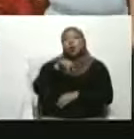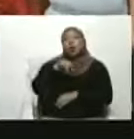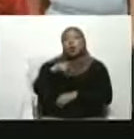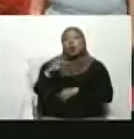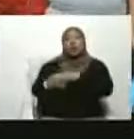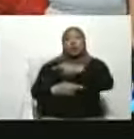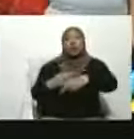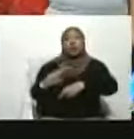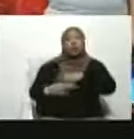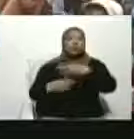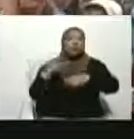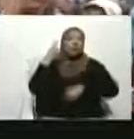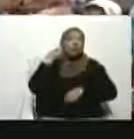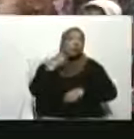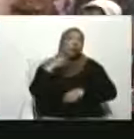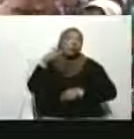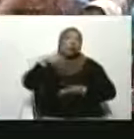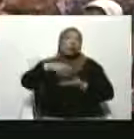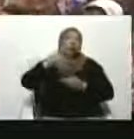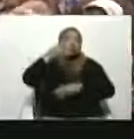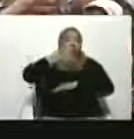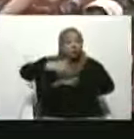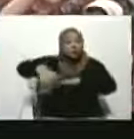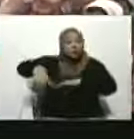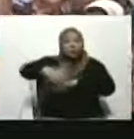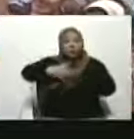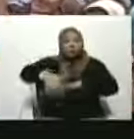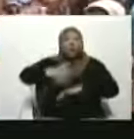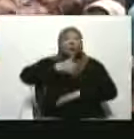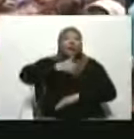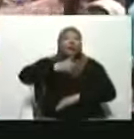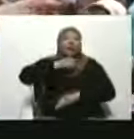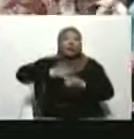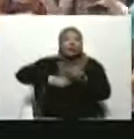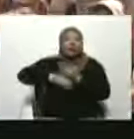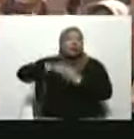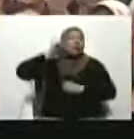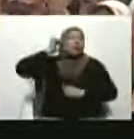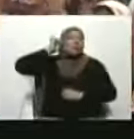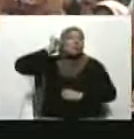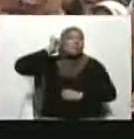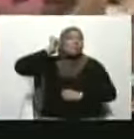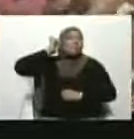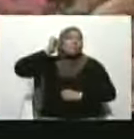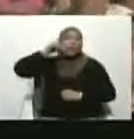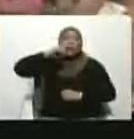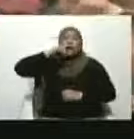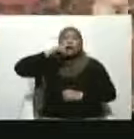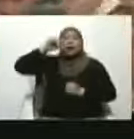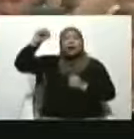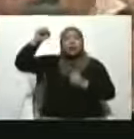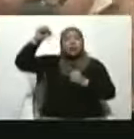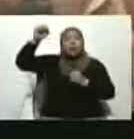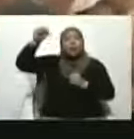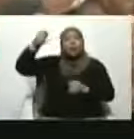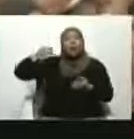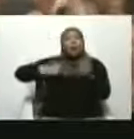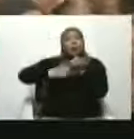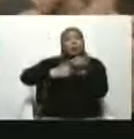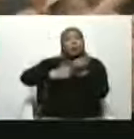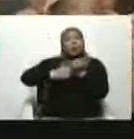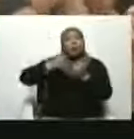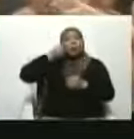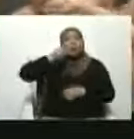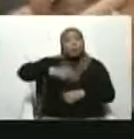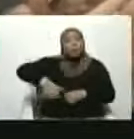Revolución bolivariana está en la calle con quién está la mujer de guco con quién estaba all en